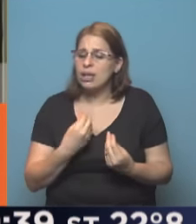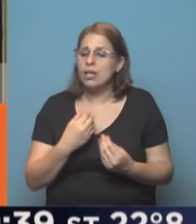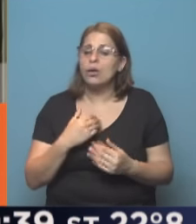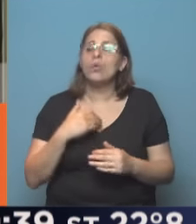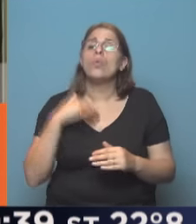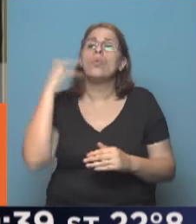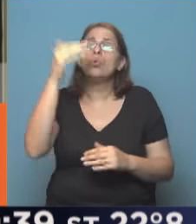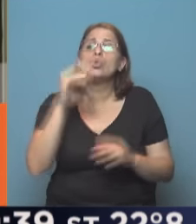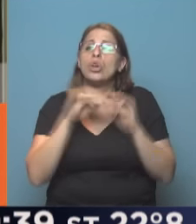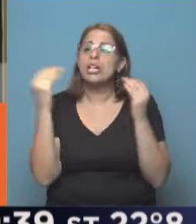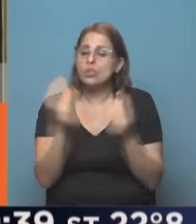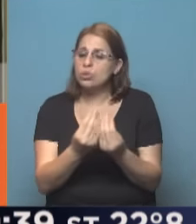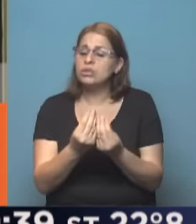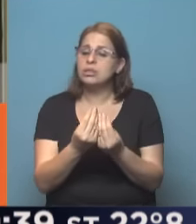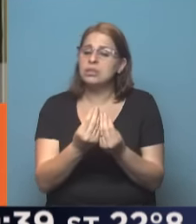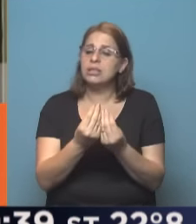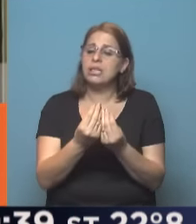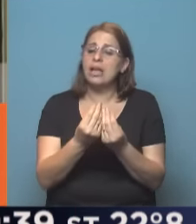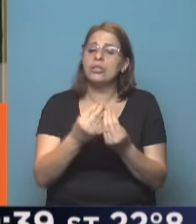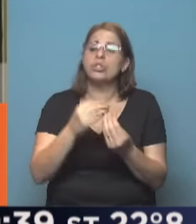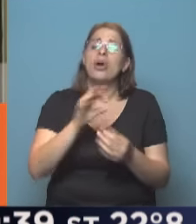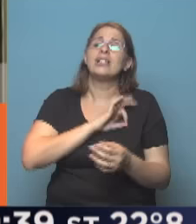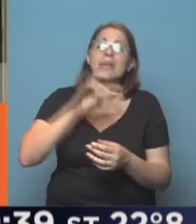los resultados que podamos tener en las PISA